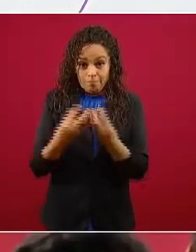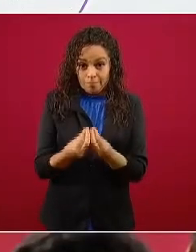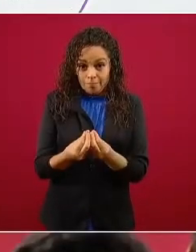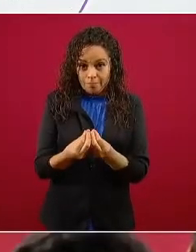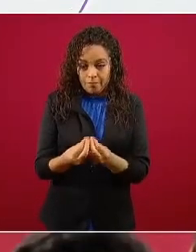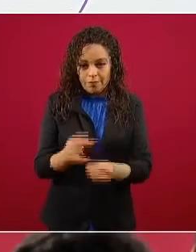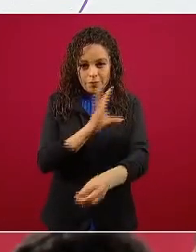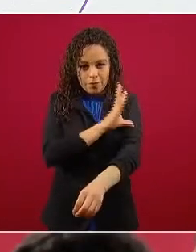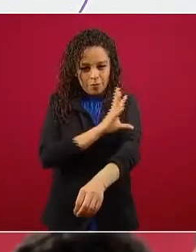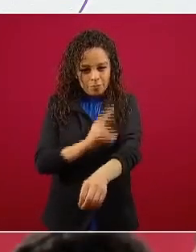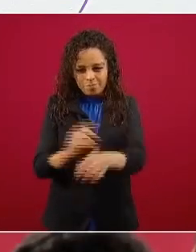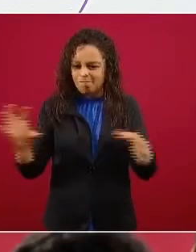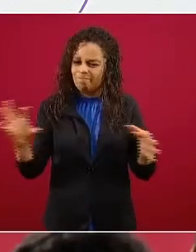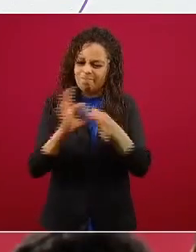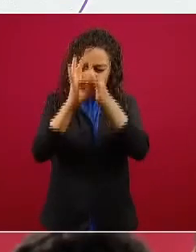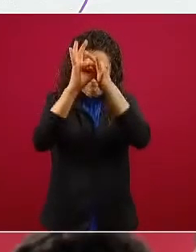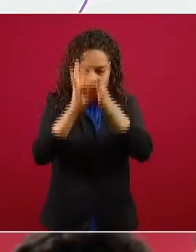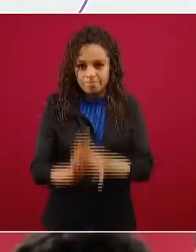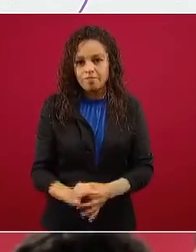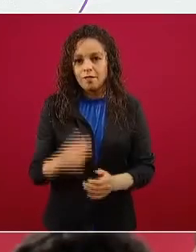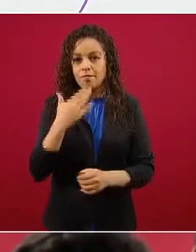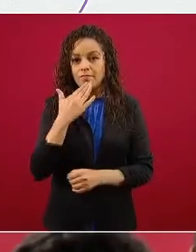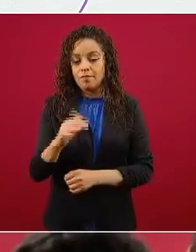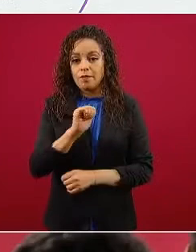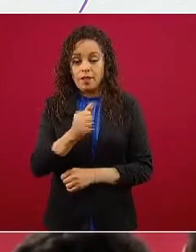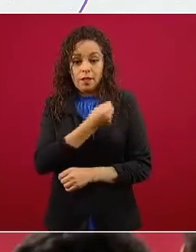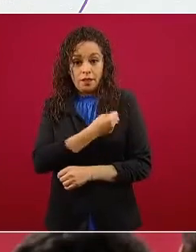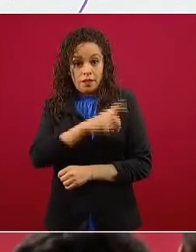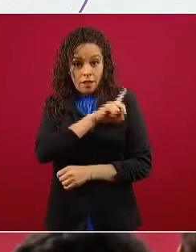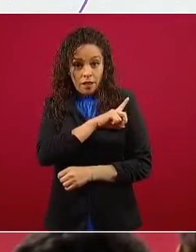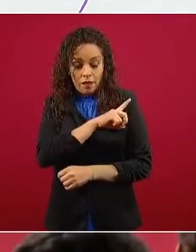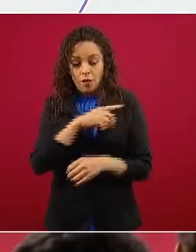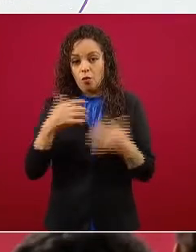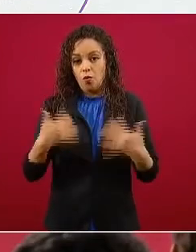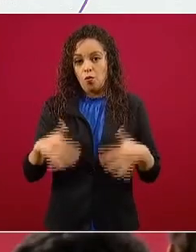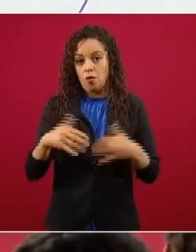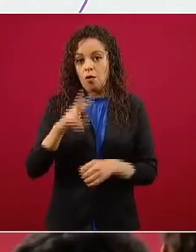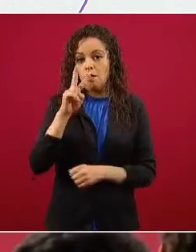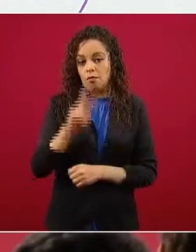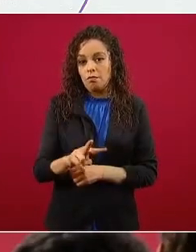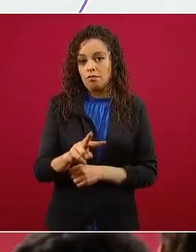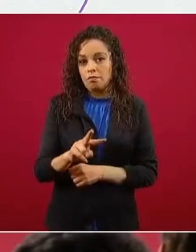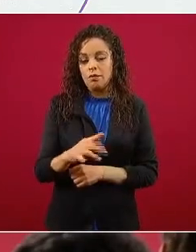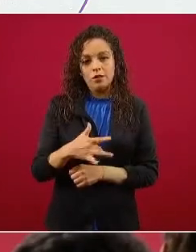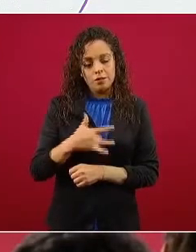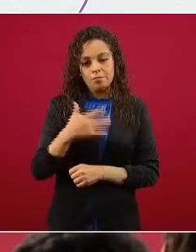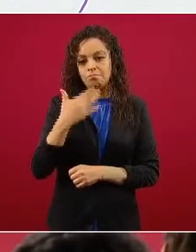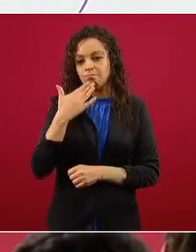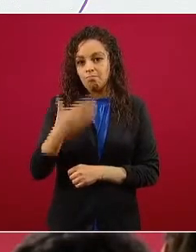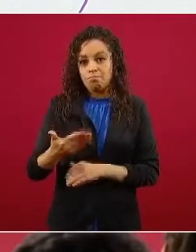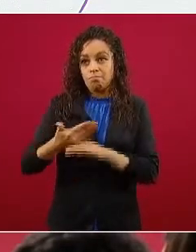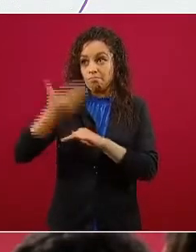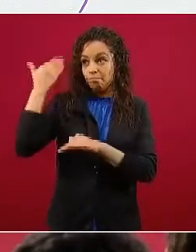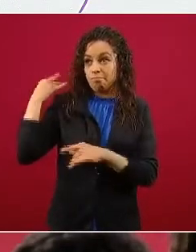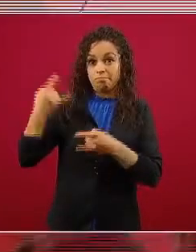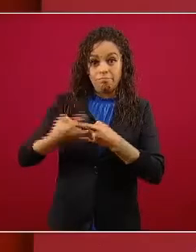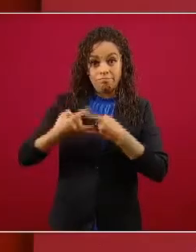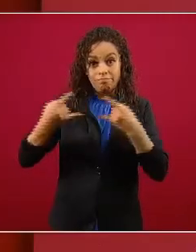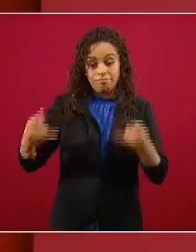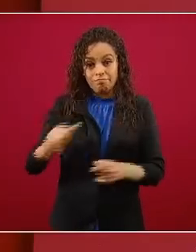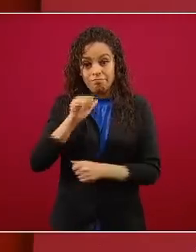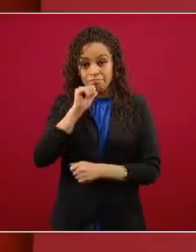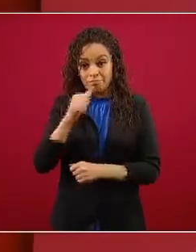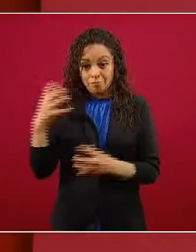salud. Esto ha sido verdaderamente alentador, porque además es histórico que el sector salud trabaje